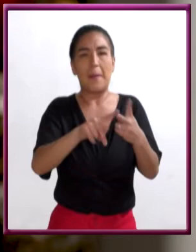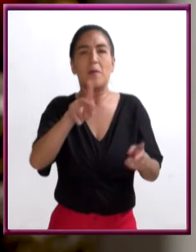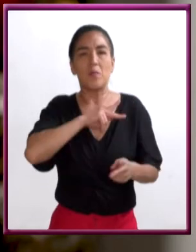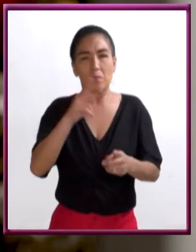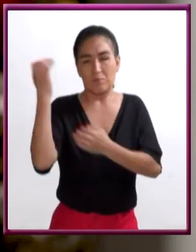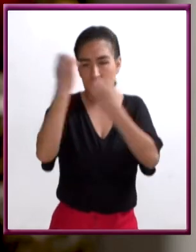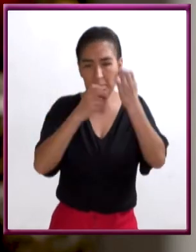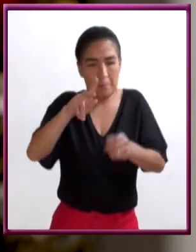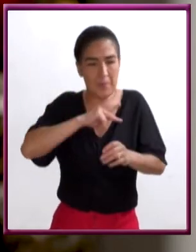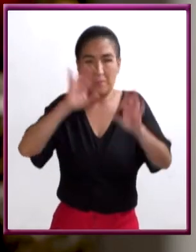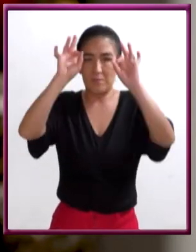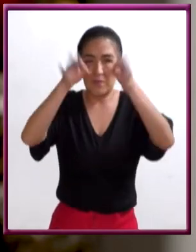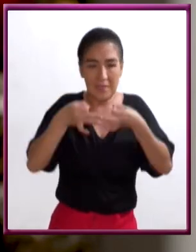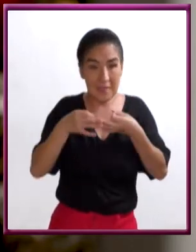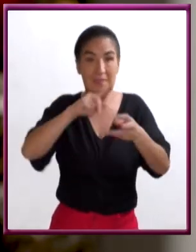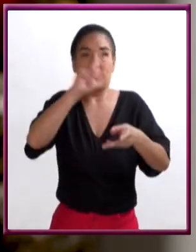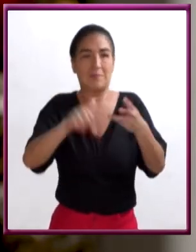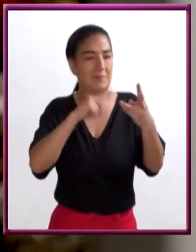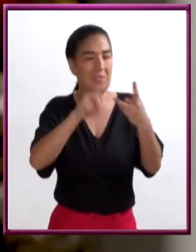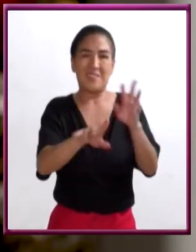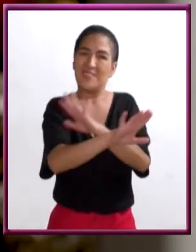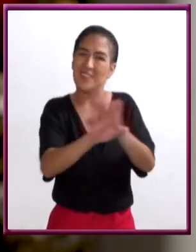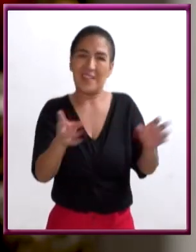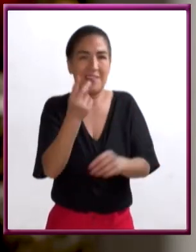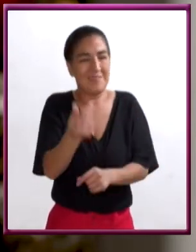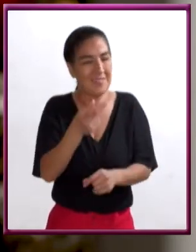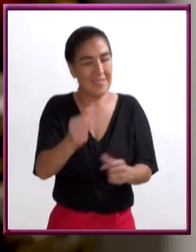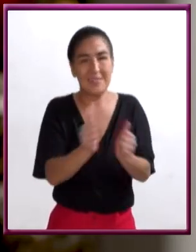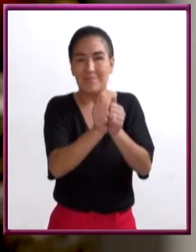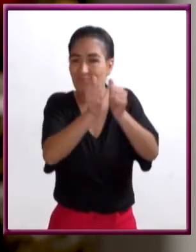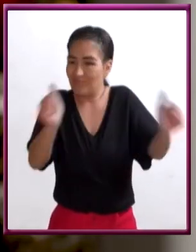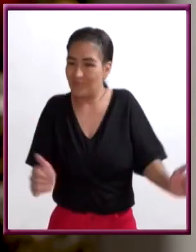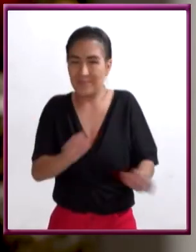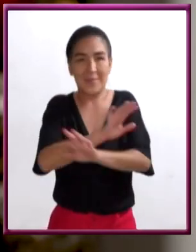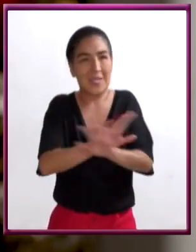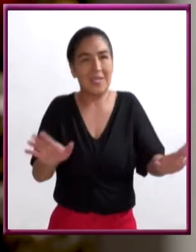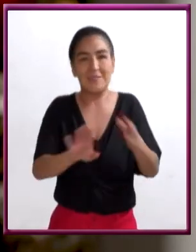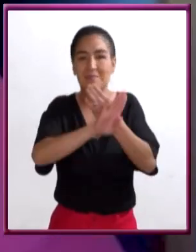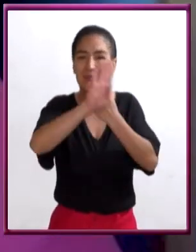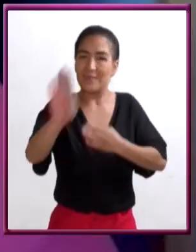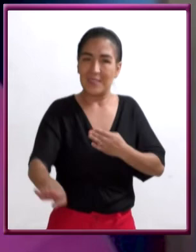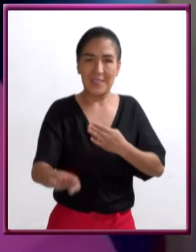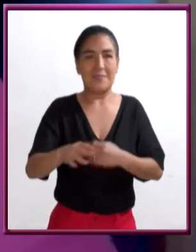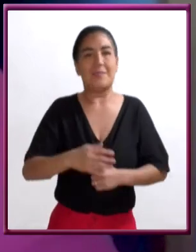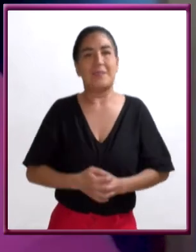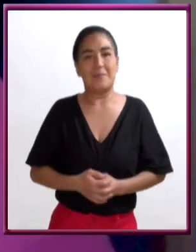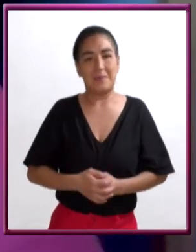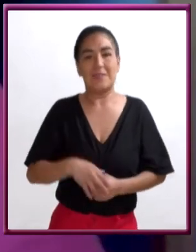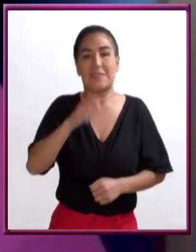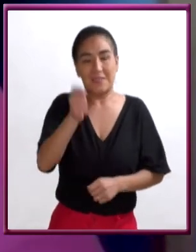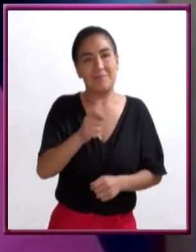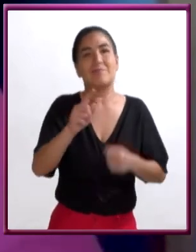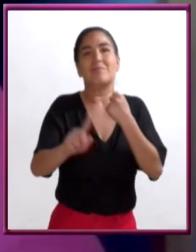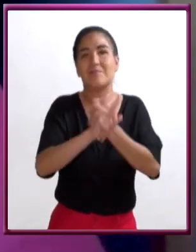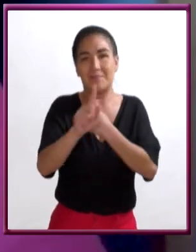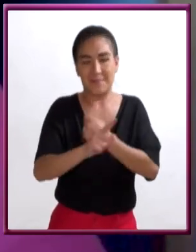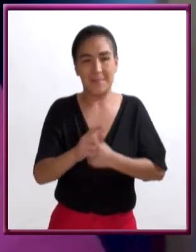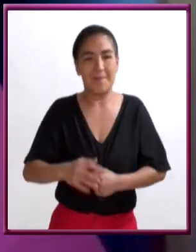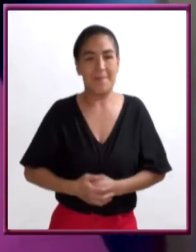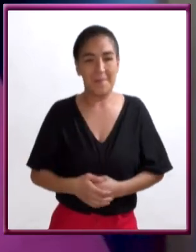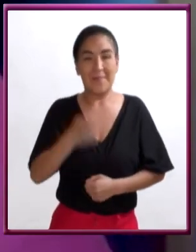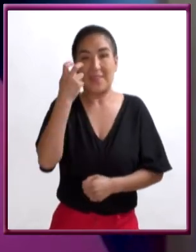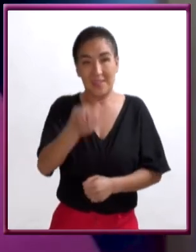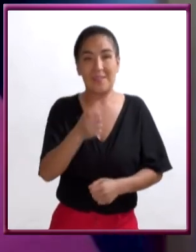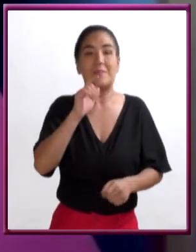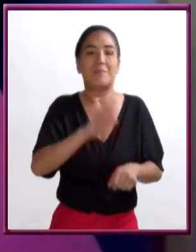autoanálisis y después, bueno, salirse de la relación. Me parece que es importante saber salirse de una relación que es